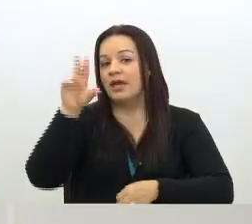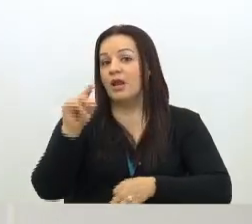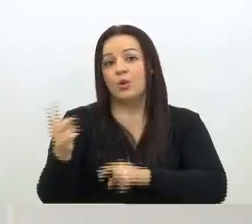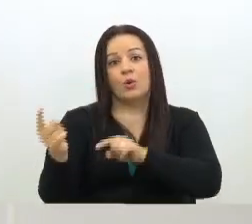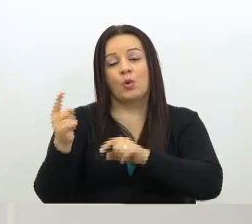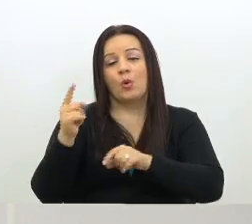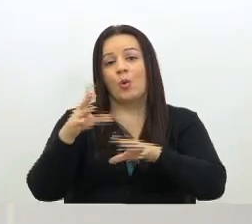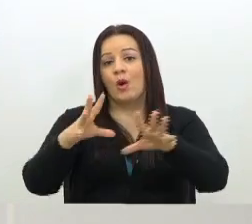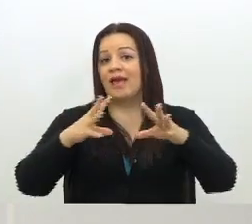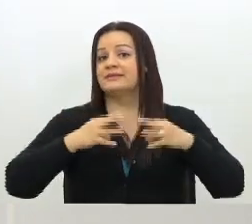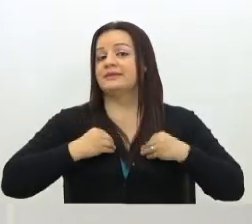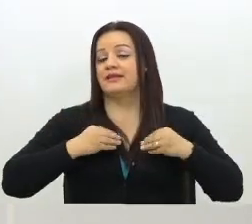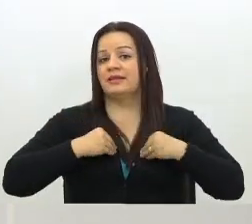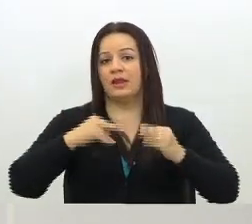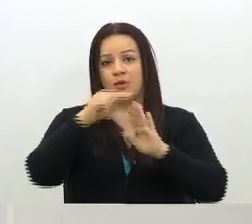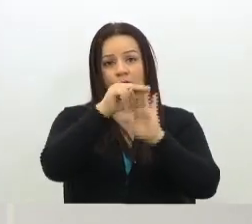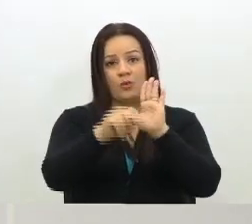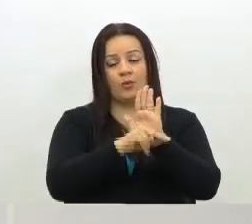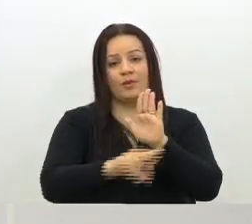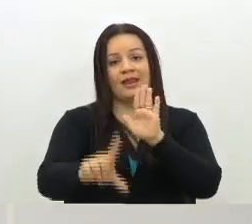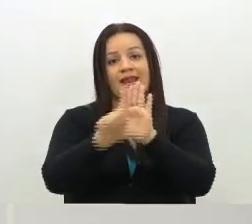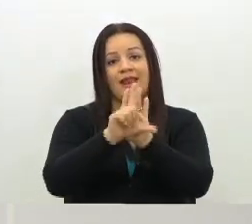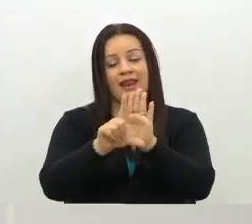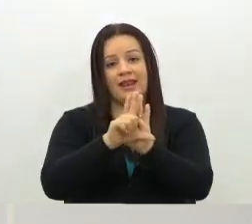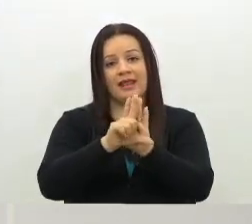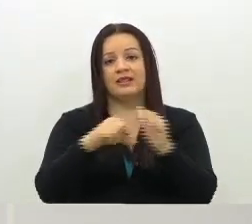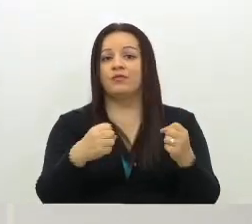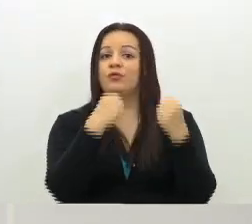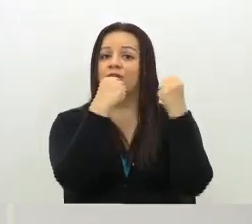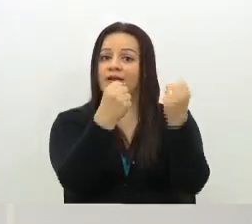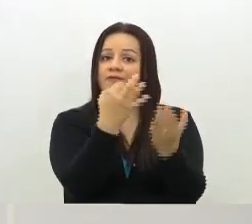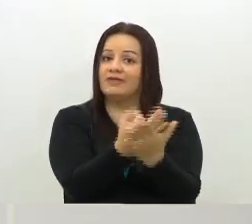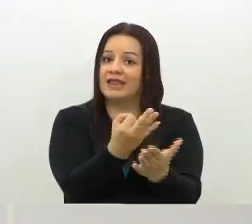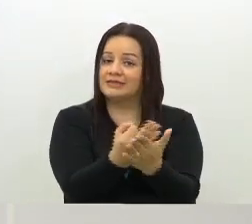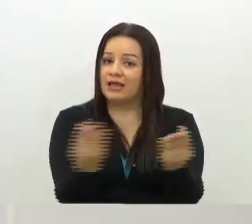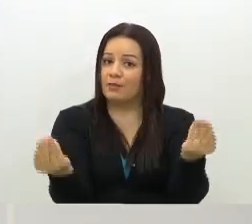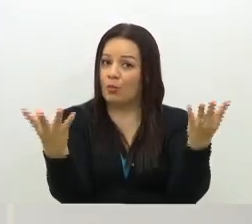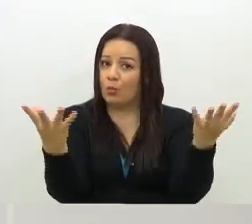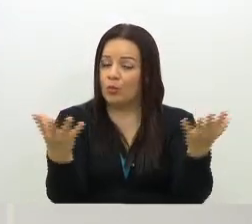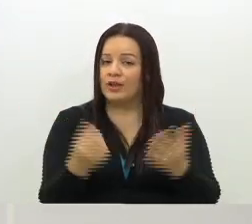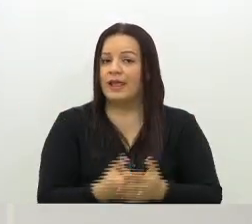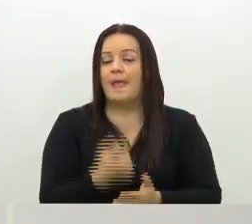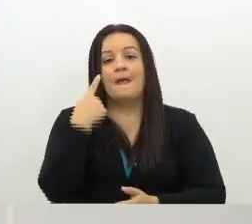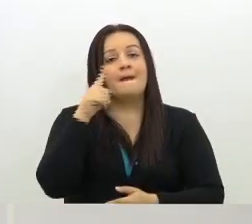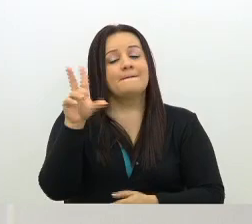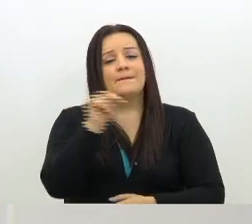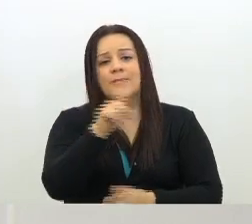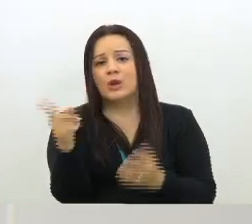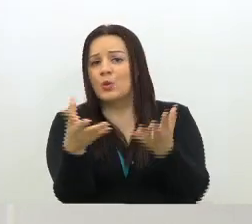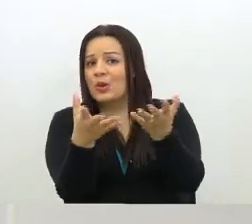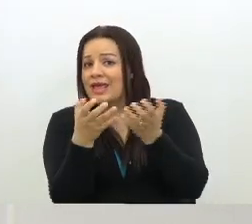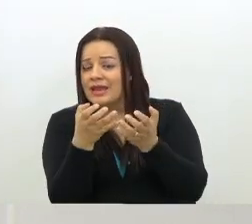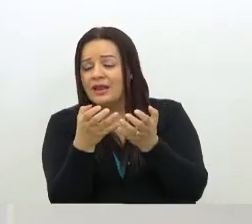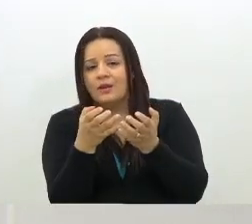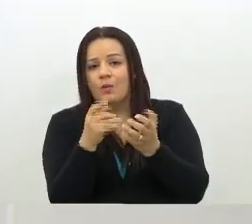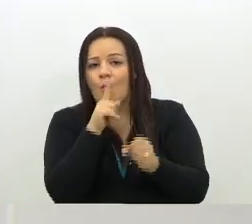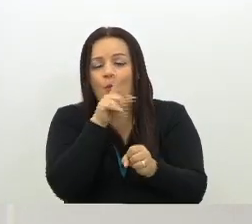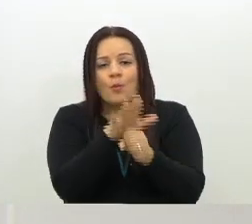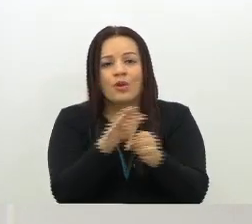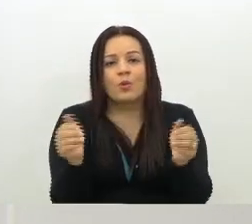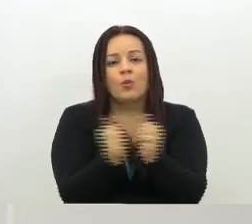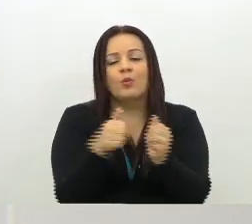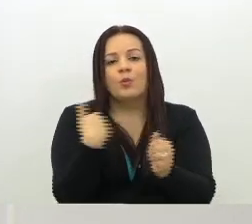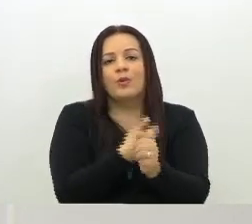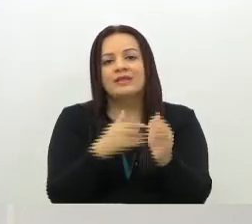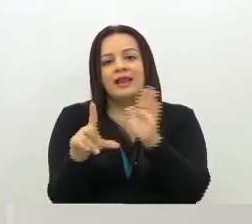no acatar las normas de la Ley de Fortalecimiento de las Finanzas Públicas, para no querer cumplir con nuestra